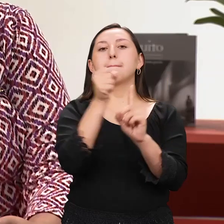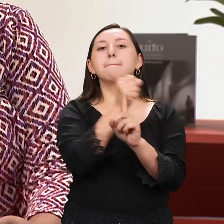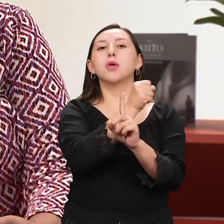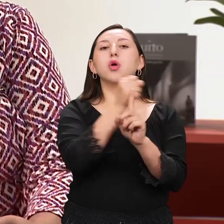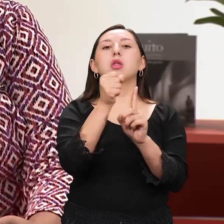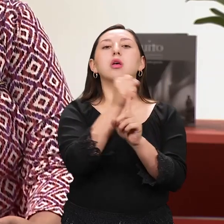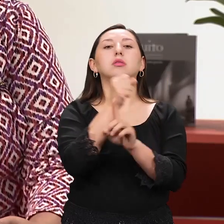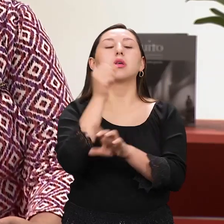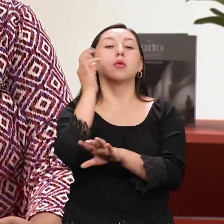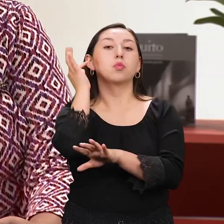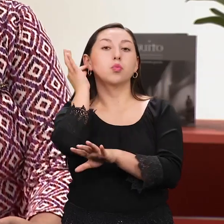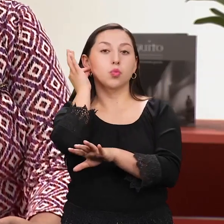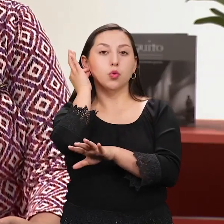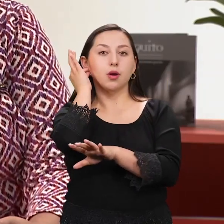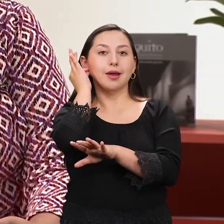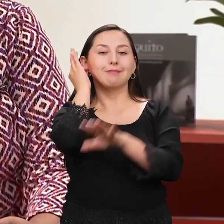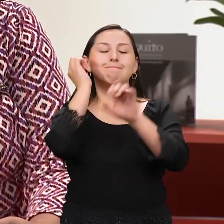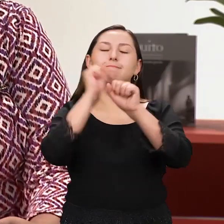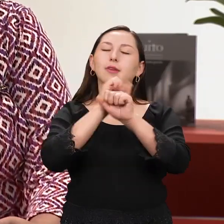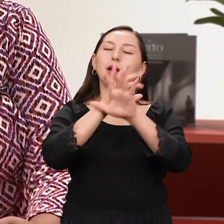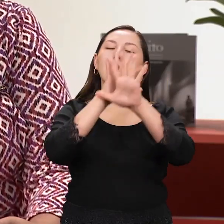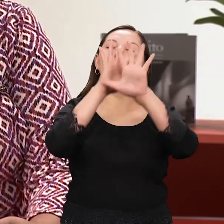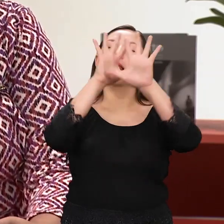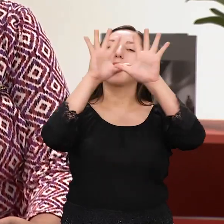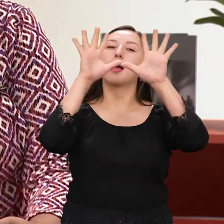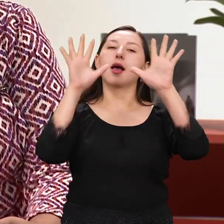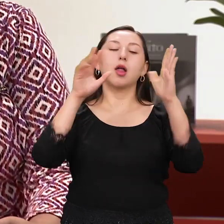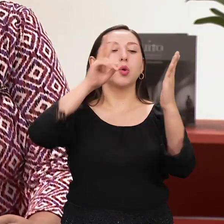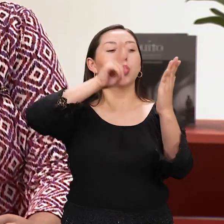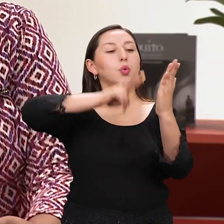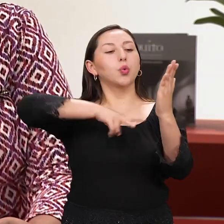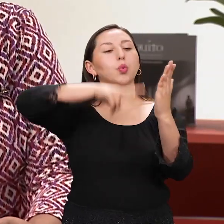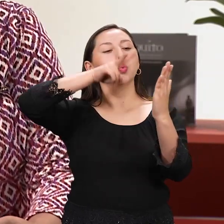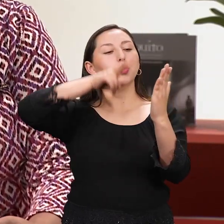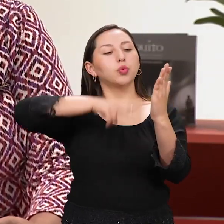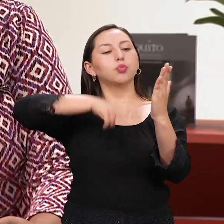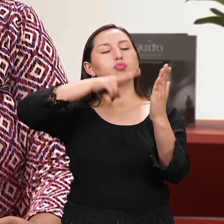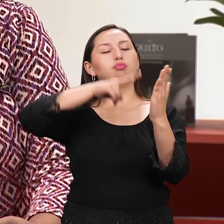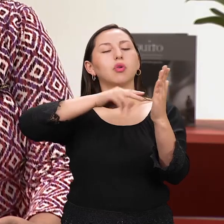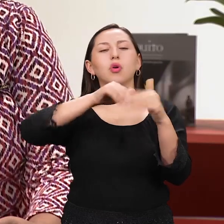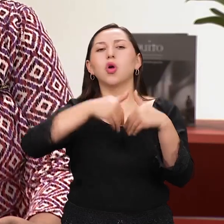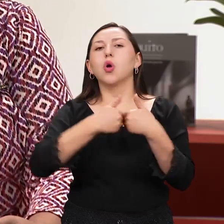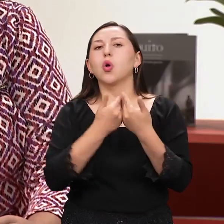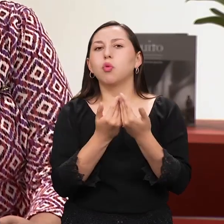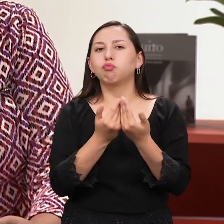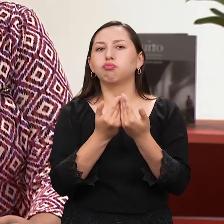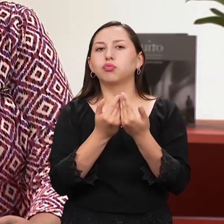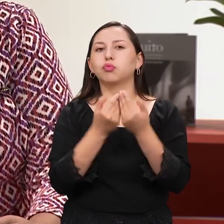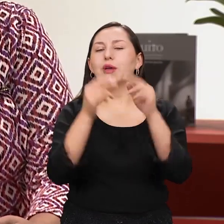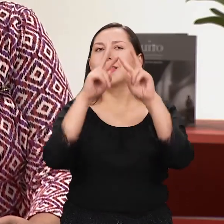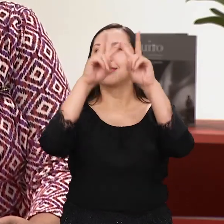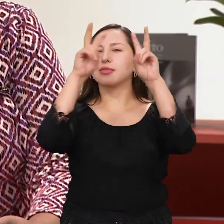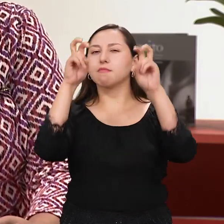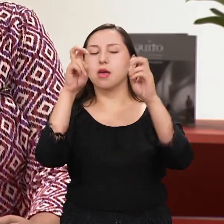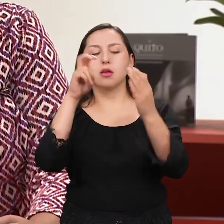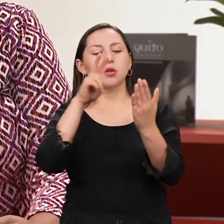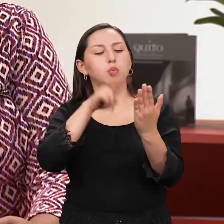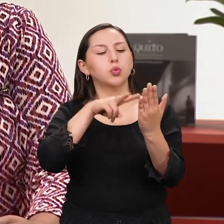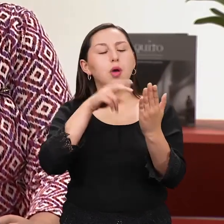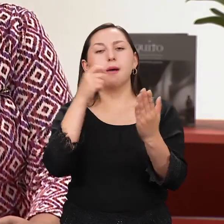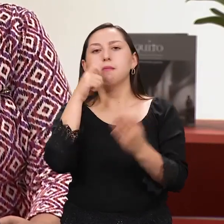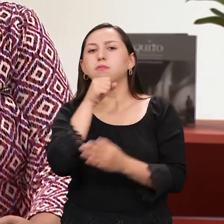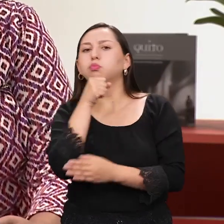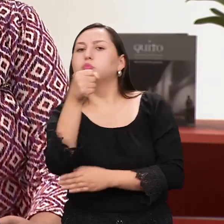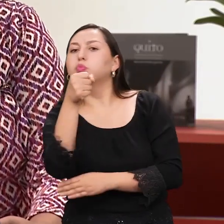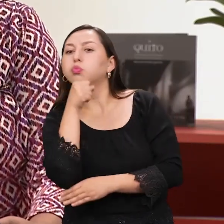en portada, puede darnos una idea sobre cómo se maneja los temas a nivel periodístico, los temas de violencia